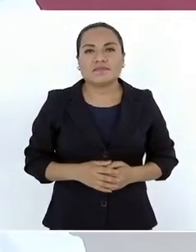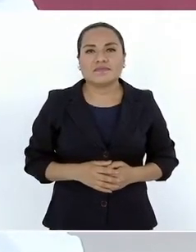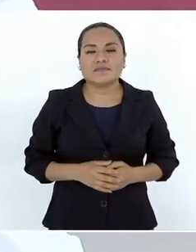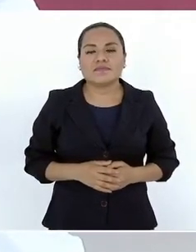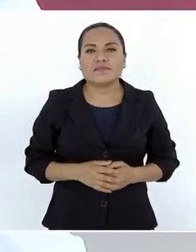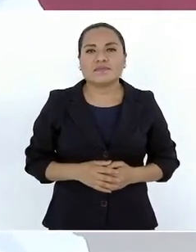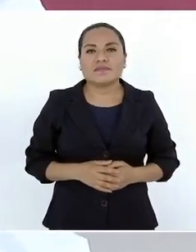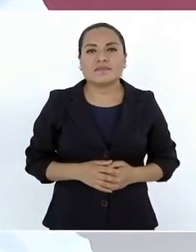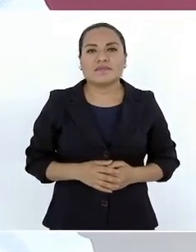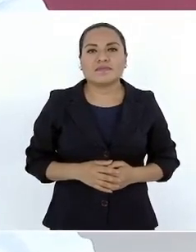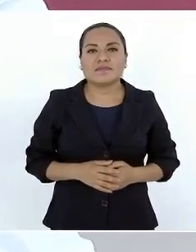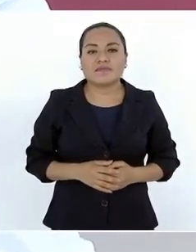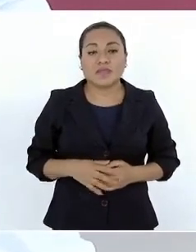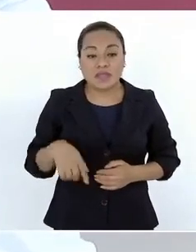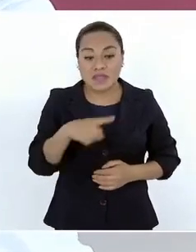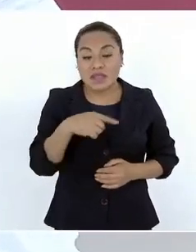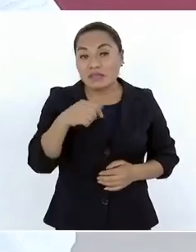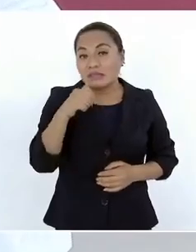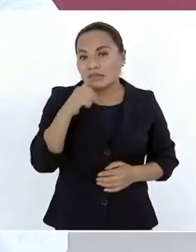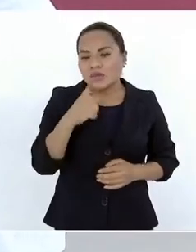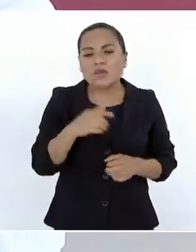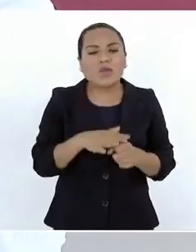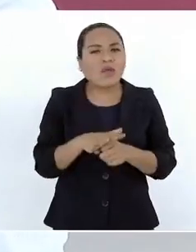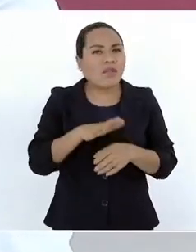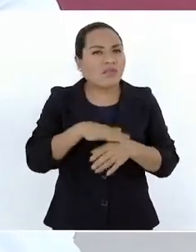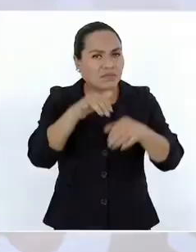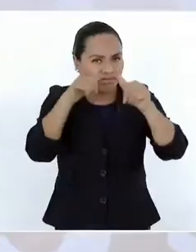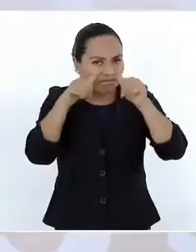tenemos que tomar en cuenta? Primero,